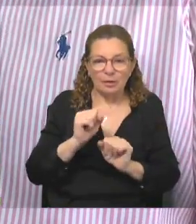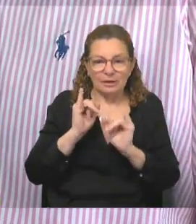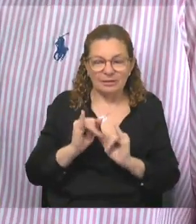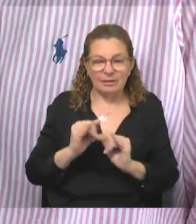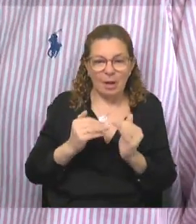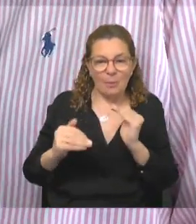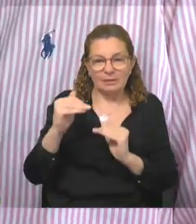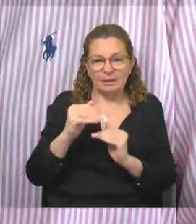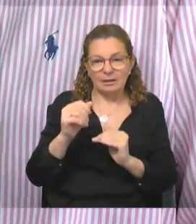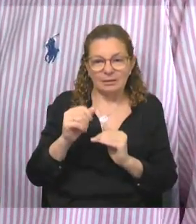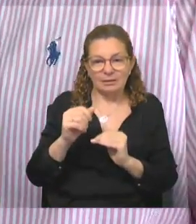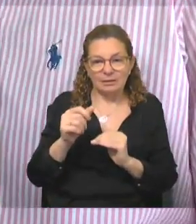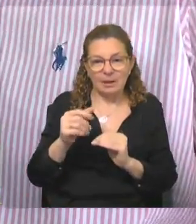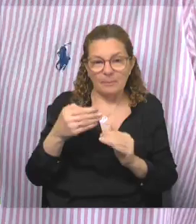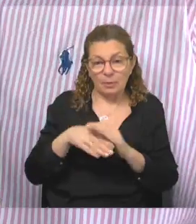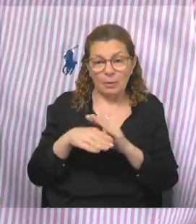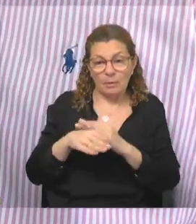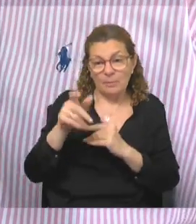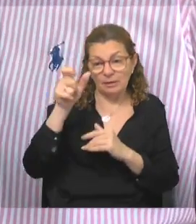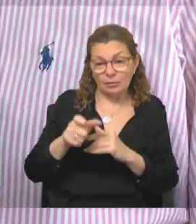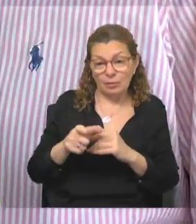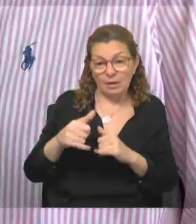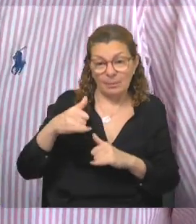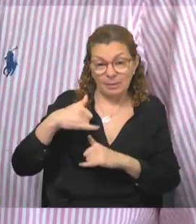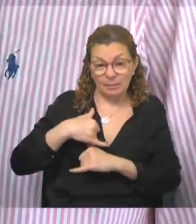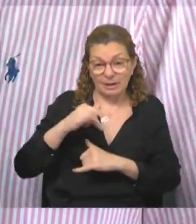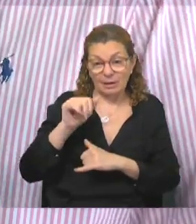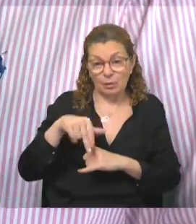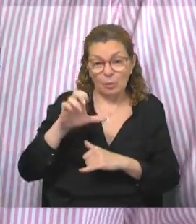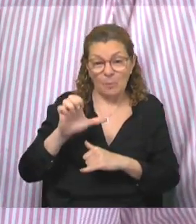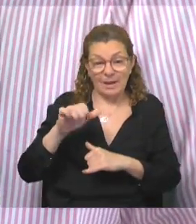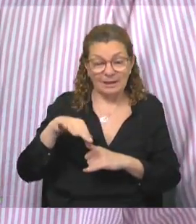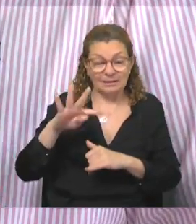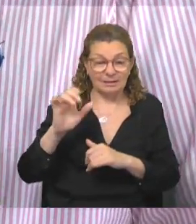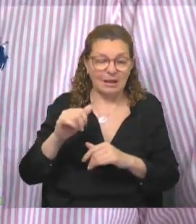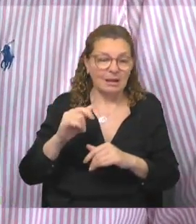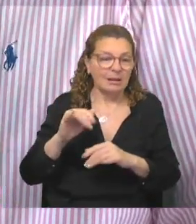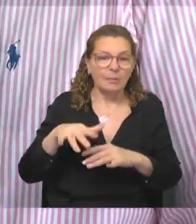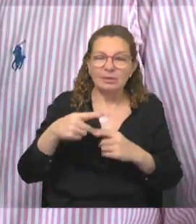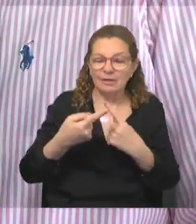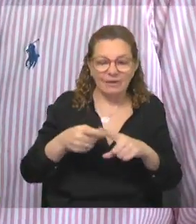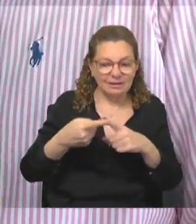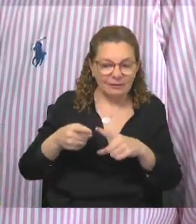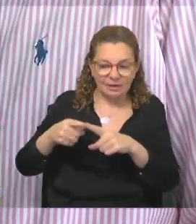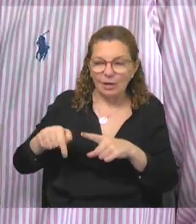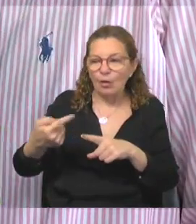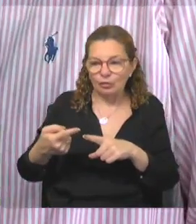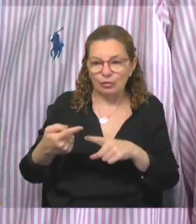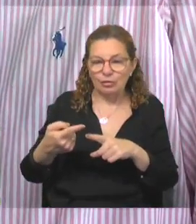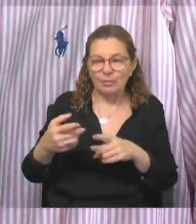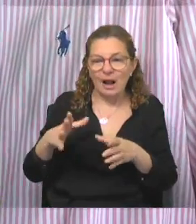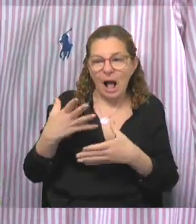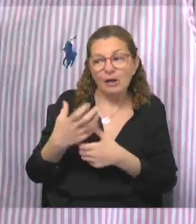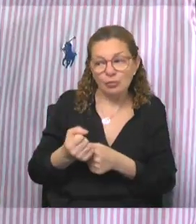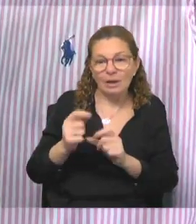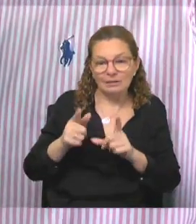de aumentar las capacidades de los integrantes del sistema sean las fuerzas armadas sea inumet sea inagua bueno y otros organismos especializados también pero nada Creo que